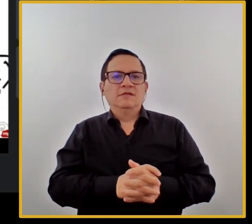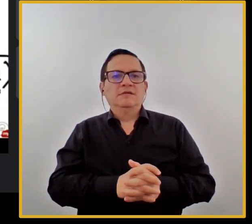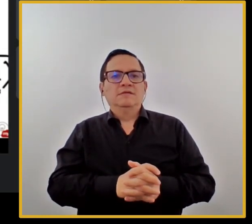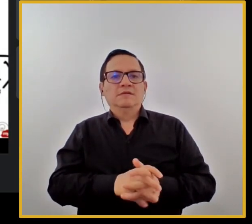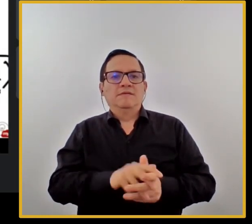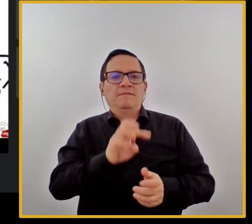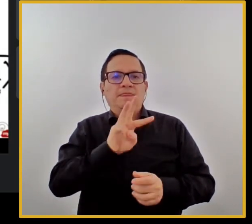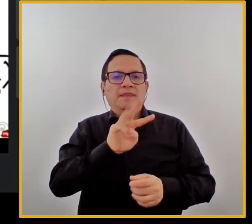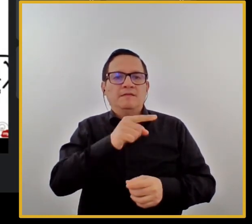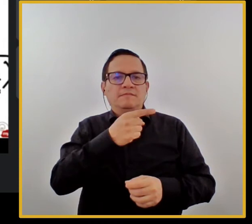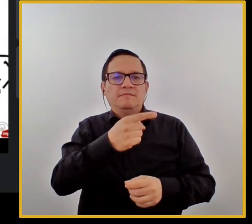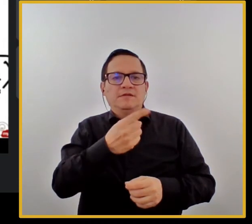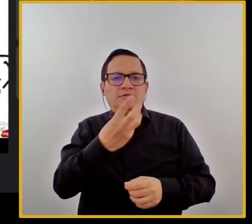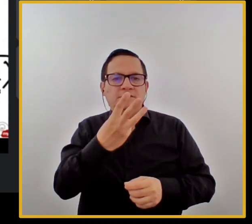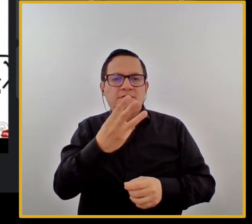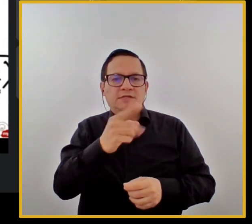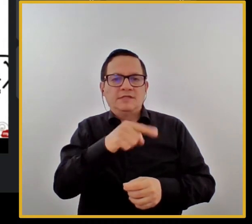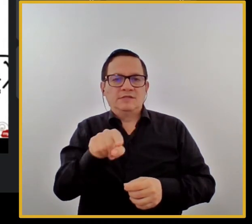2